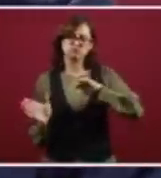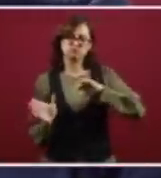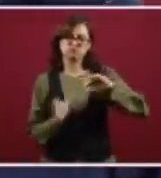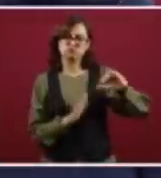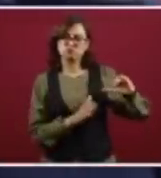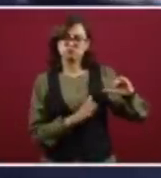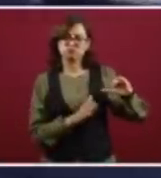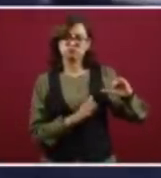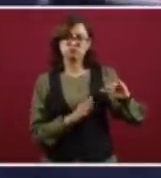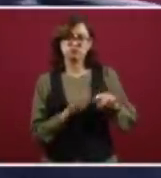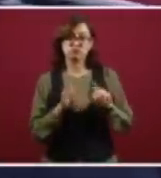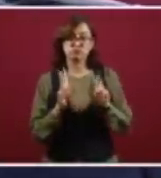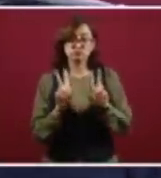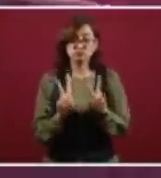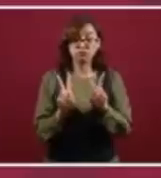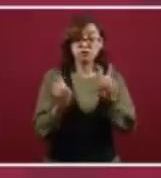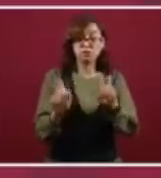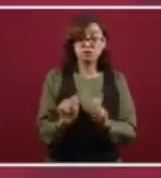este tema,